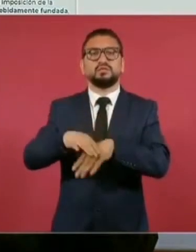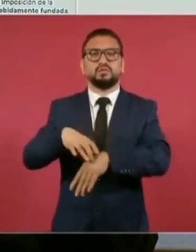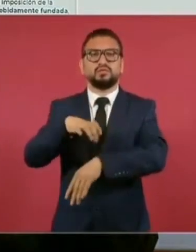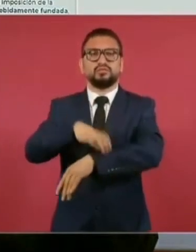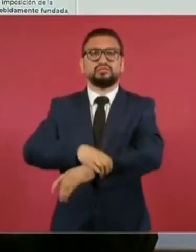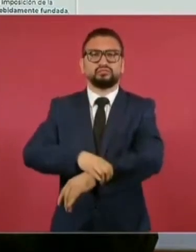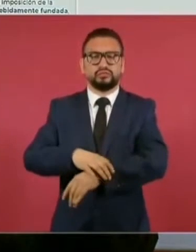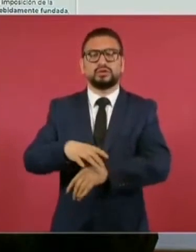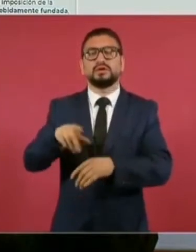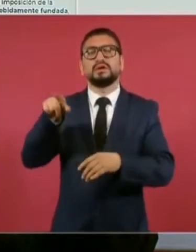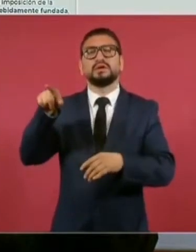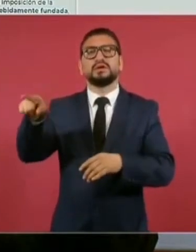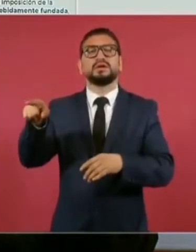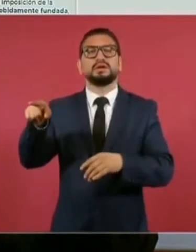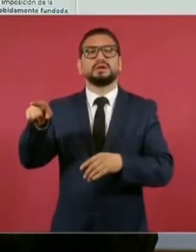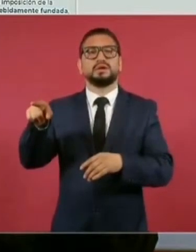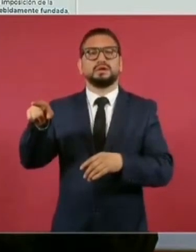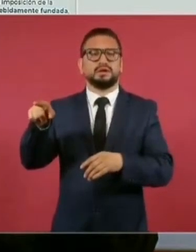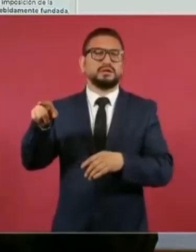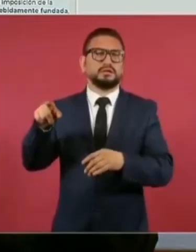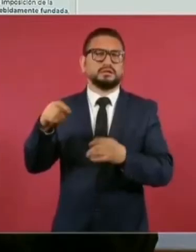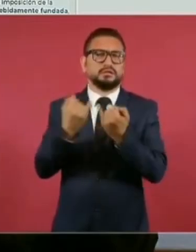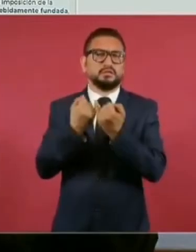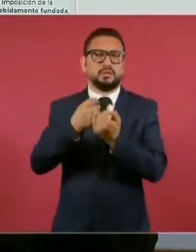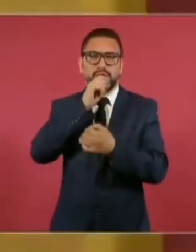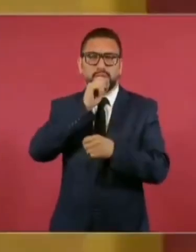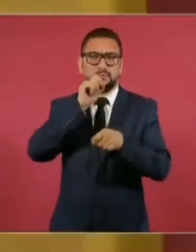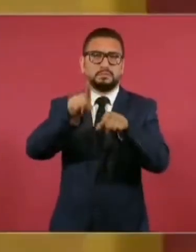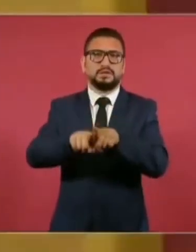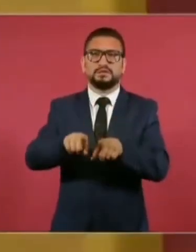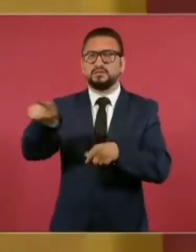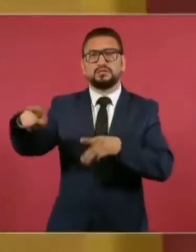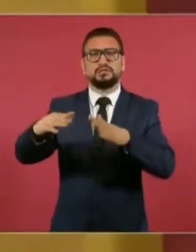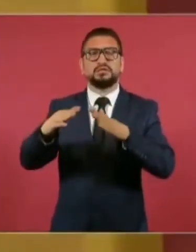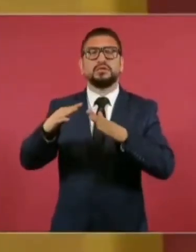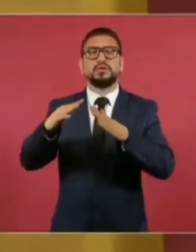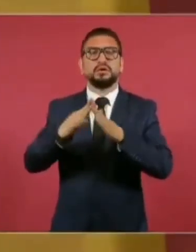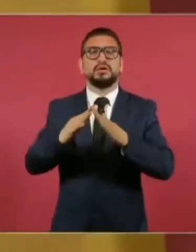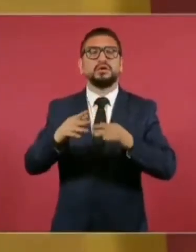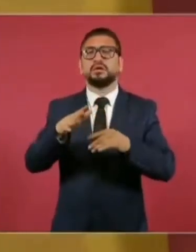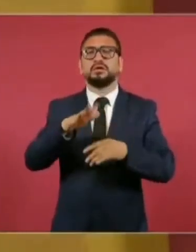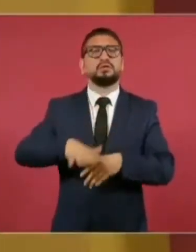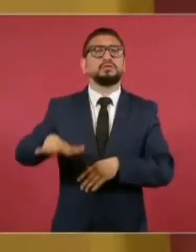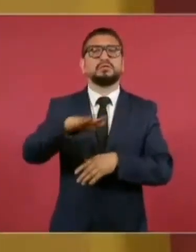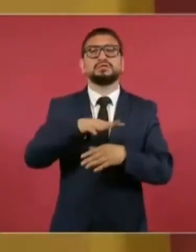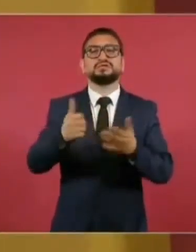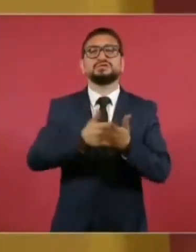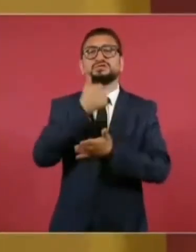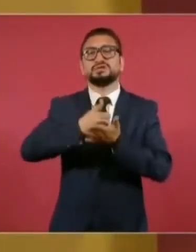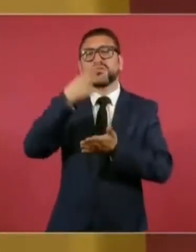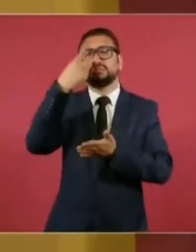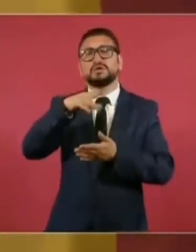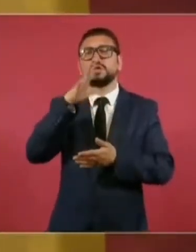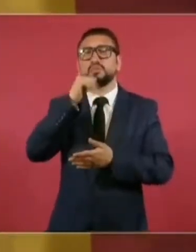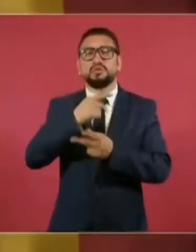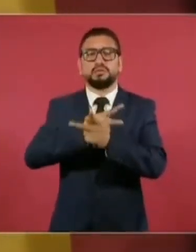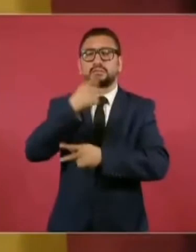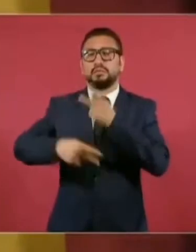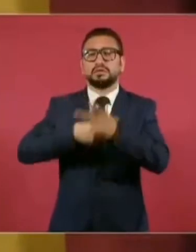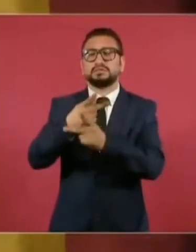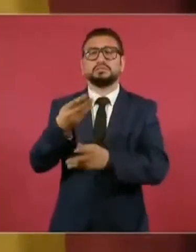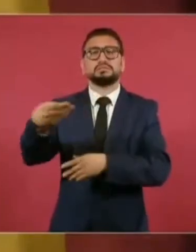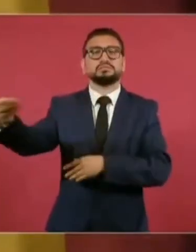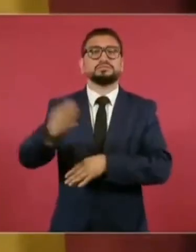brazalete y también la de que no pueda salir de la Ciudad de México, así como la entrega de su pasaporte.